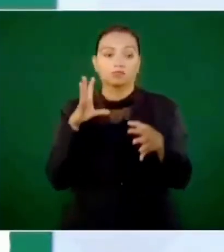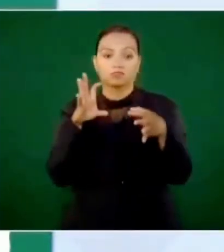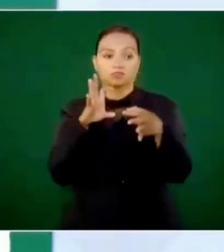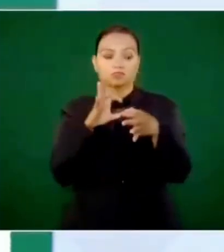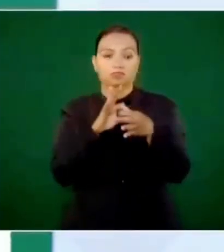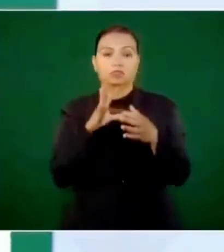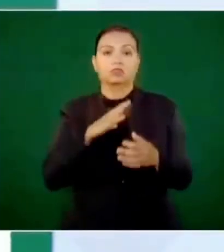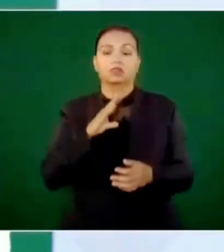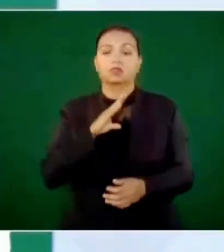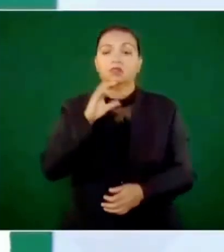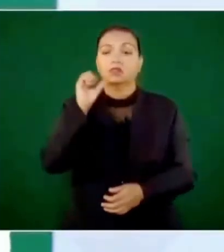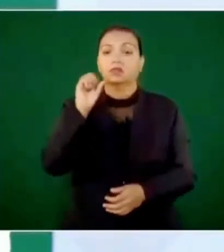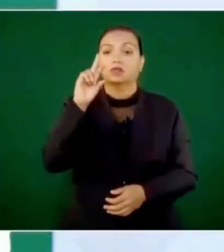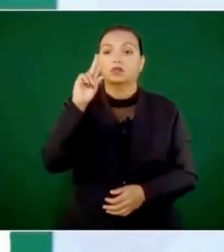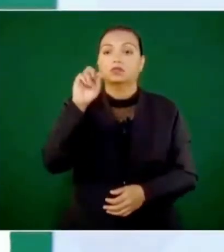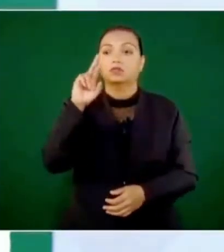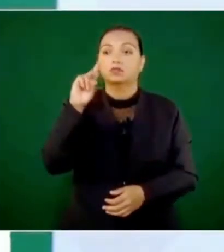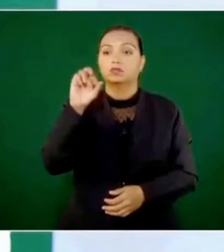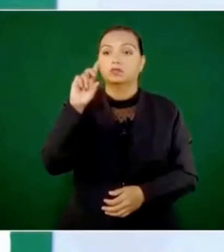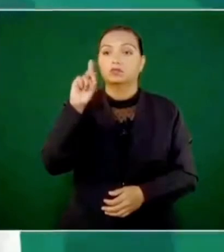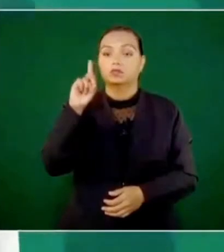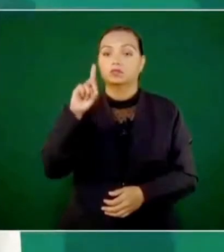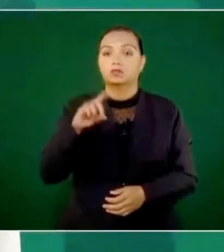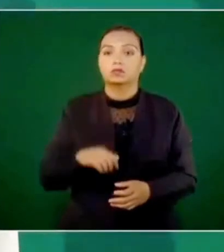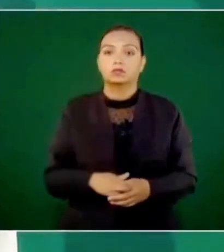Es autoridad.